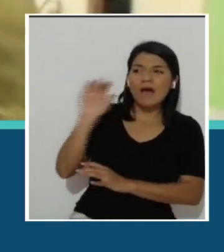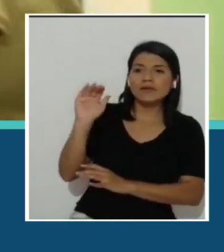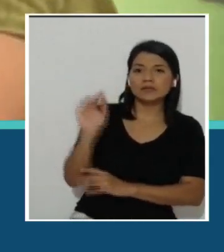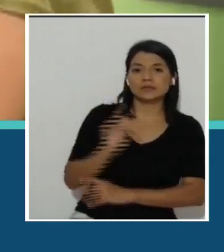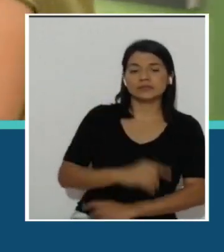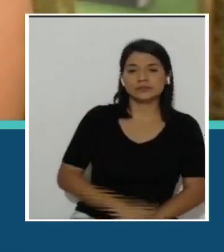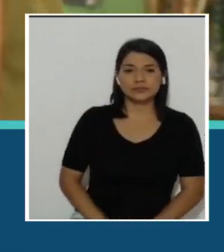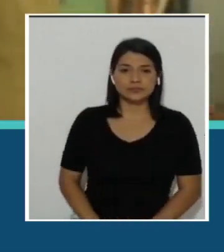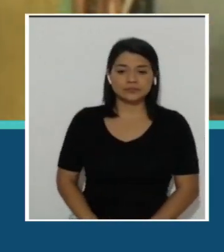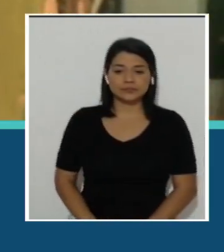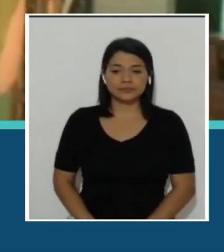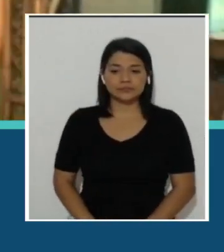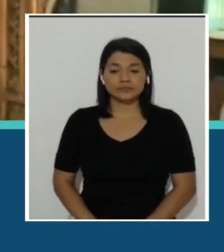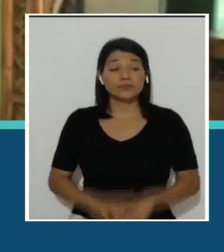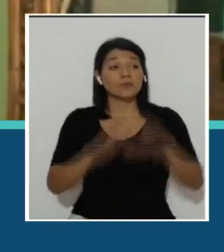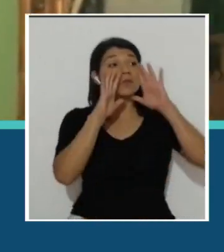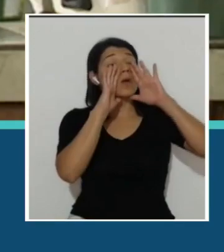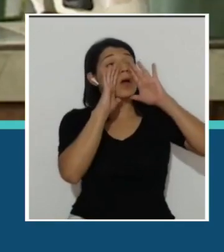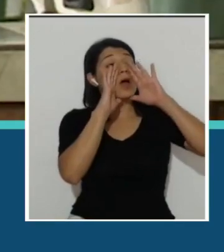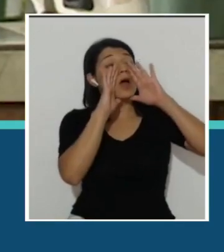¡Muchi! ¡Voy!